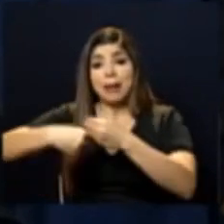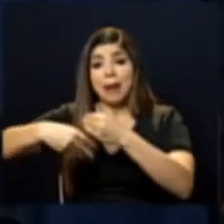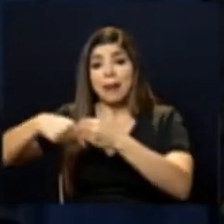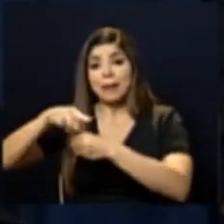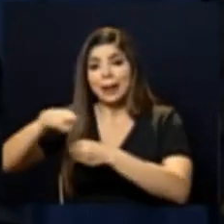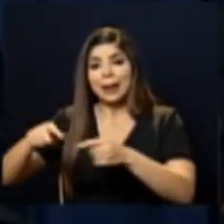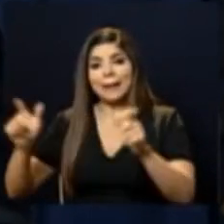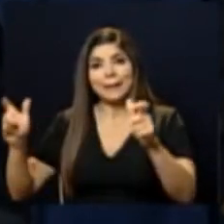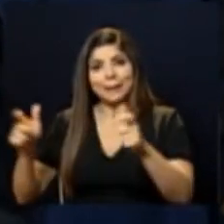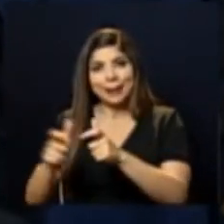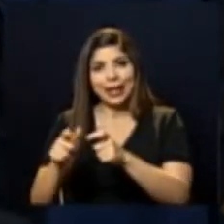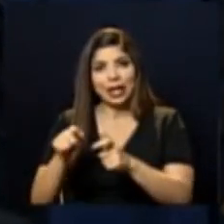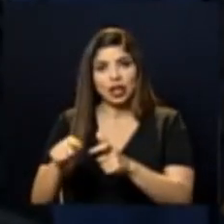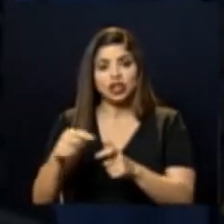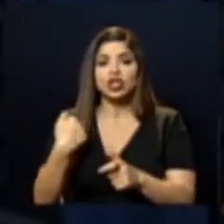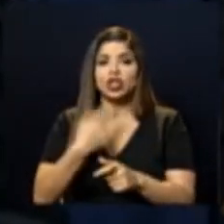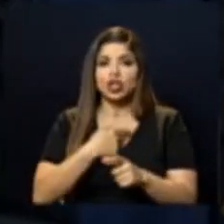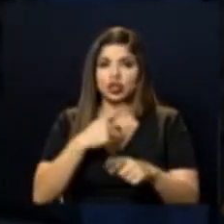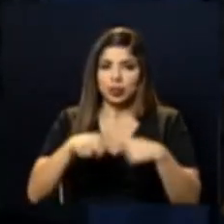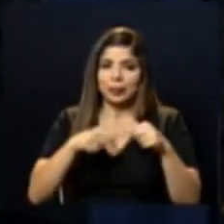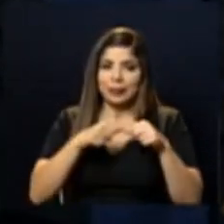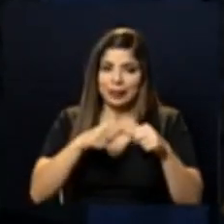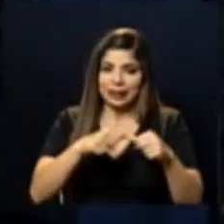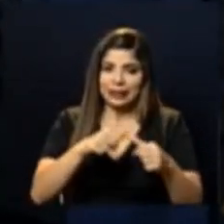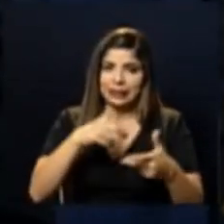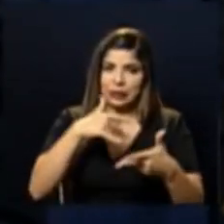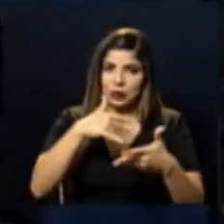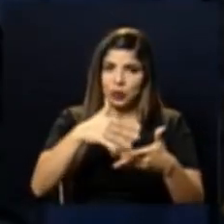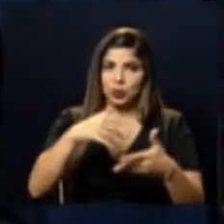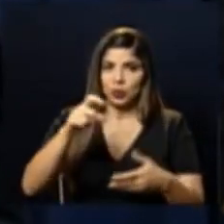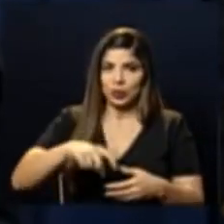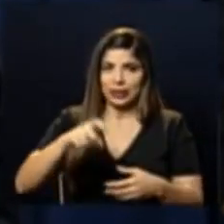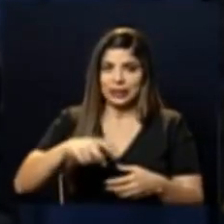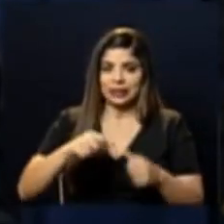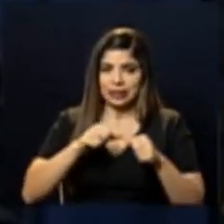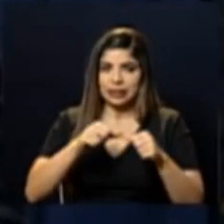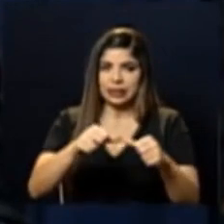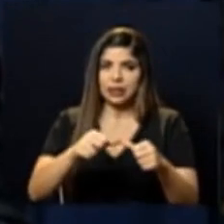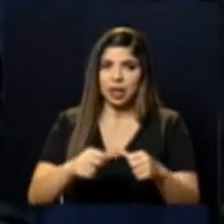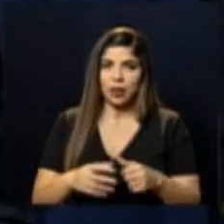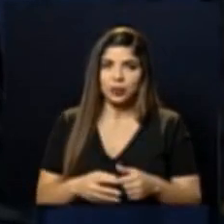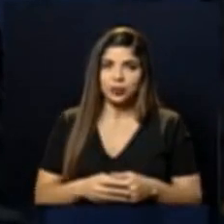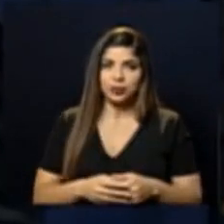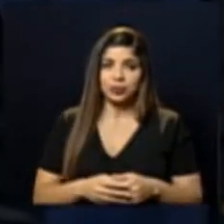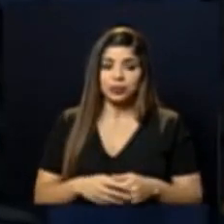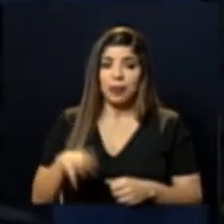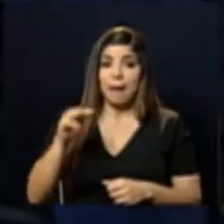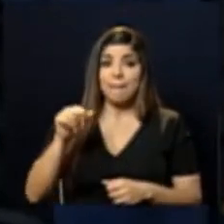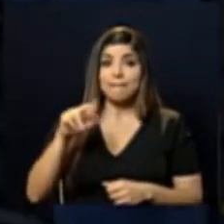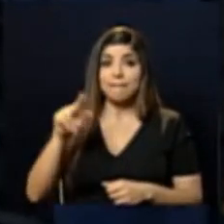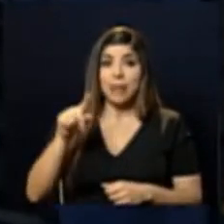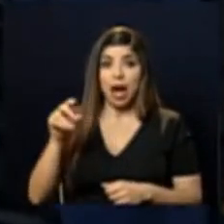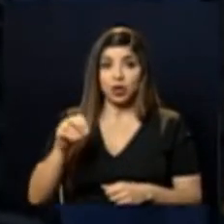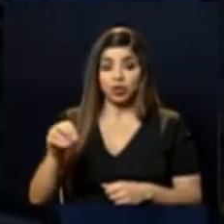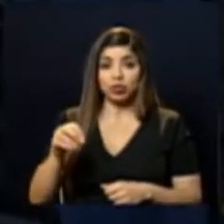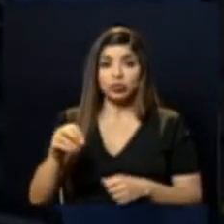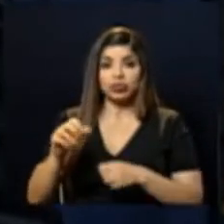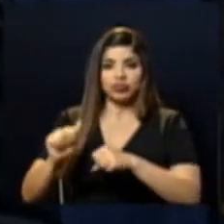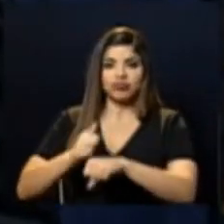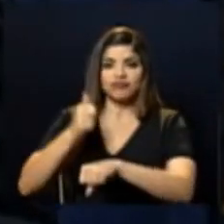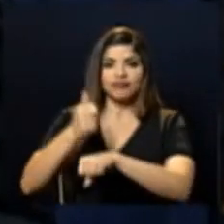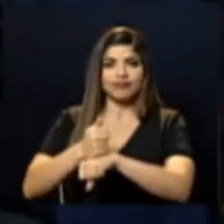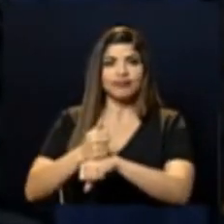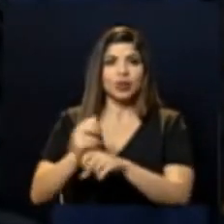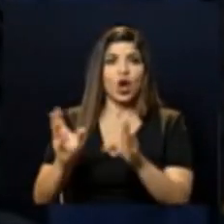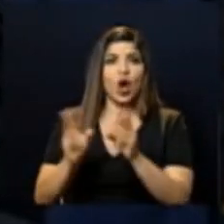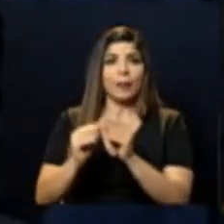y seguiremos haciendo otros estudios necesarios. En marzo, instauramos la